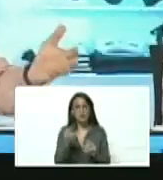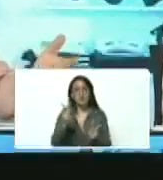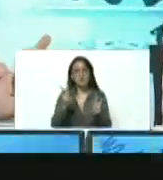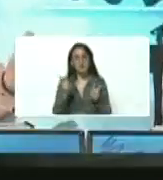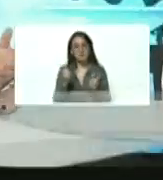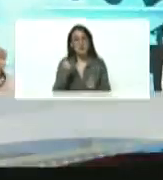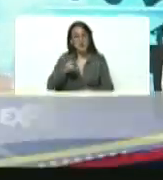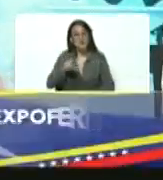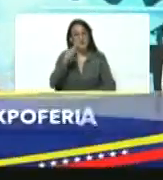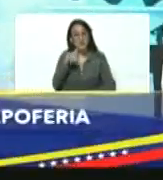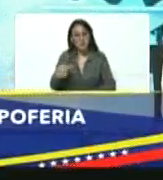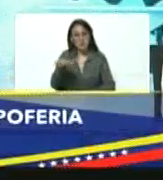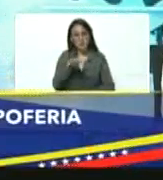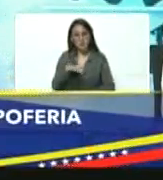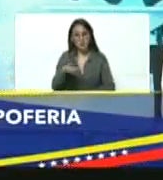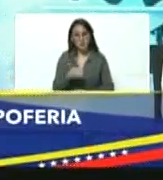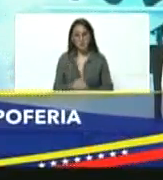un pueblo.